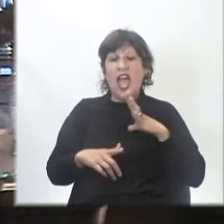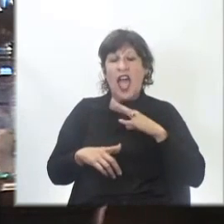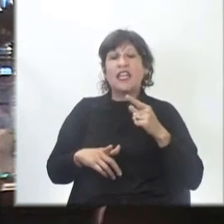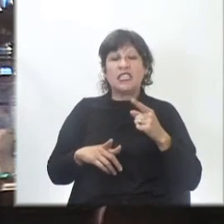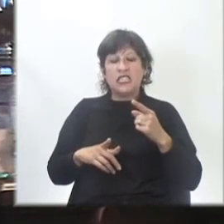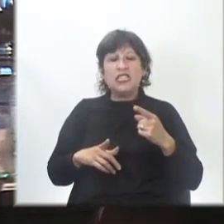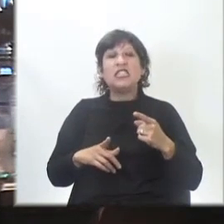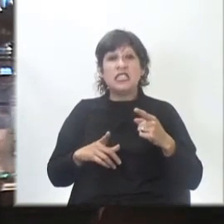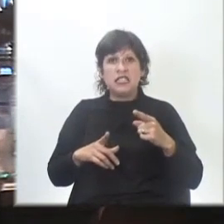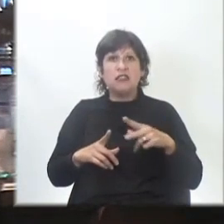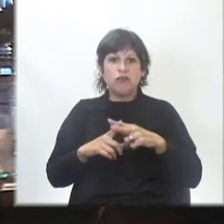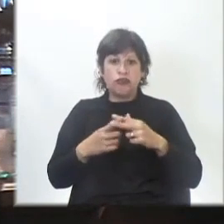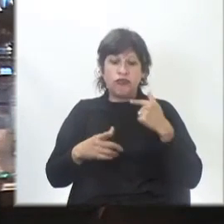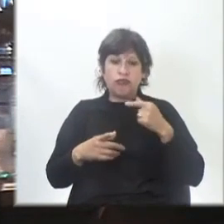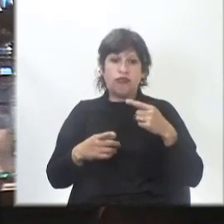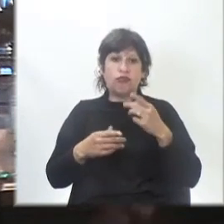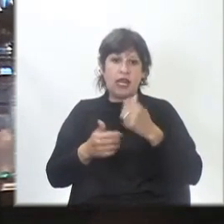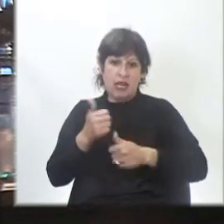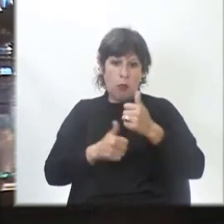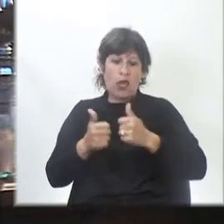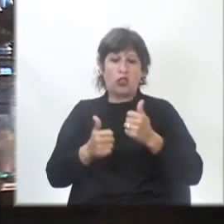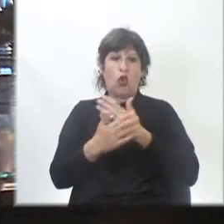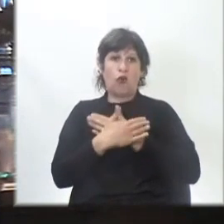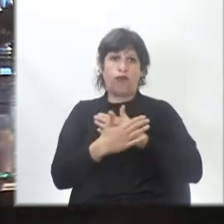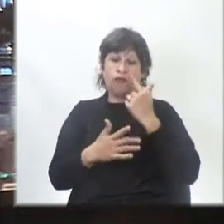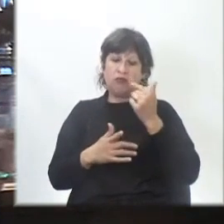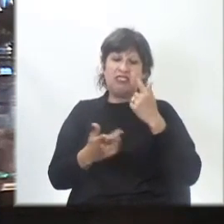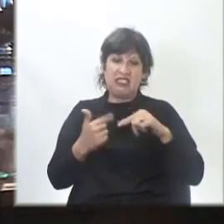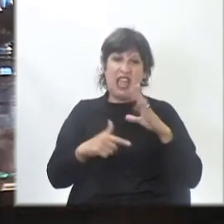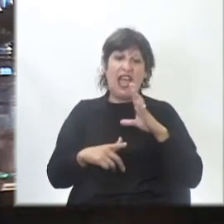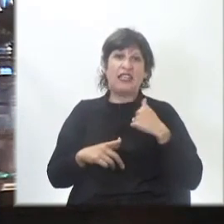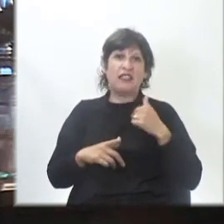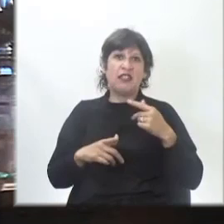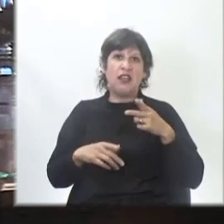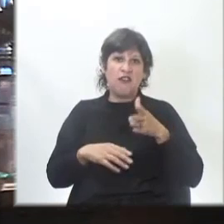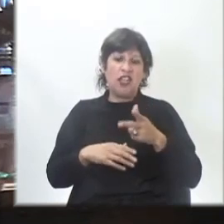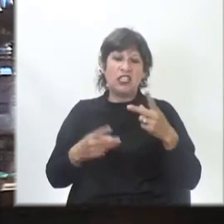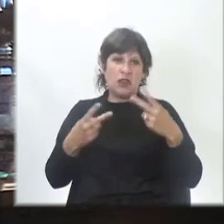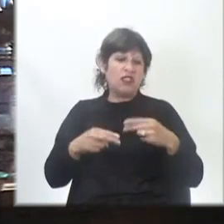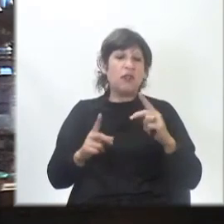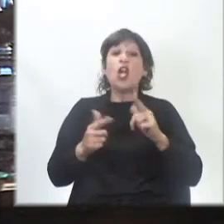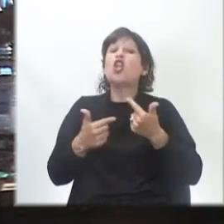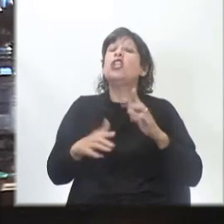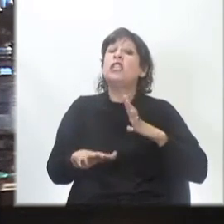tener fecha de vencimiento para su utilidad. Esto no se ha podido responder, no lo tenía todavía.